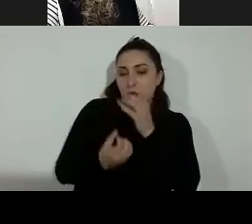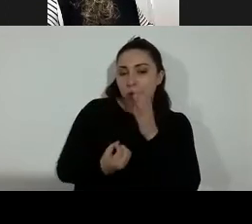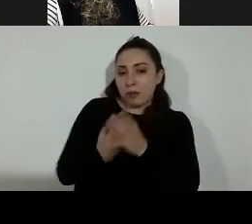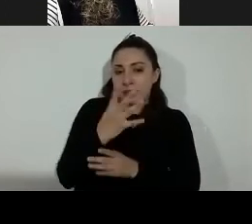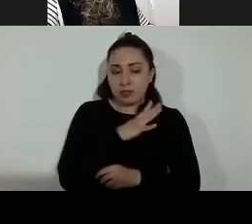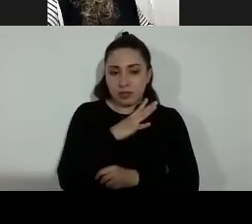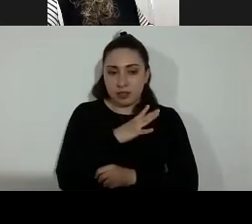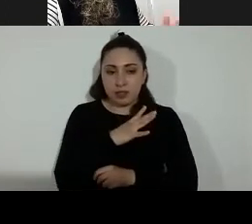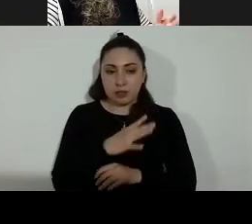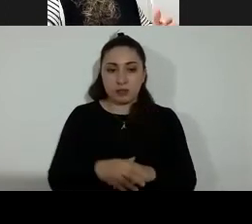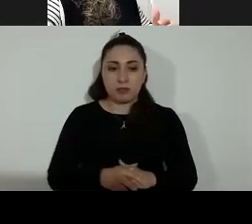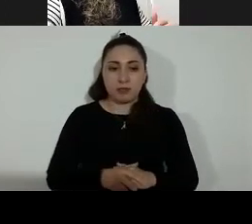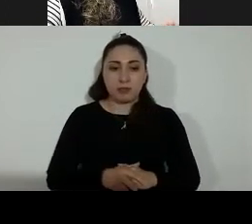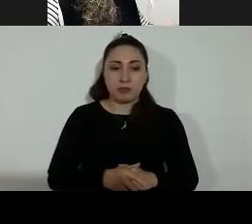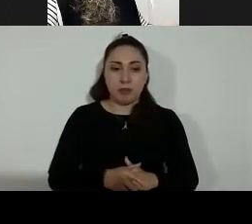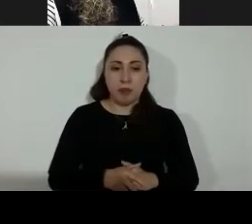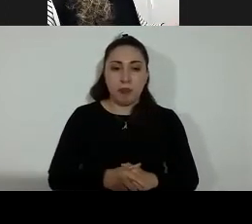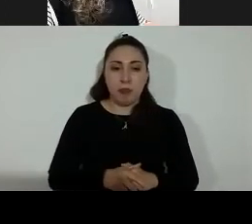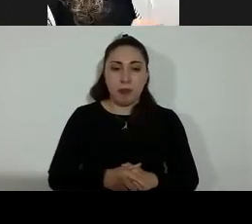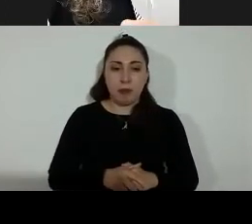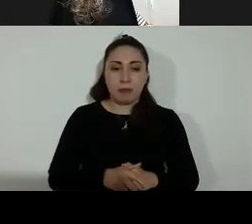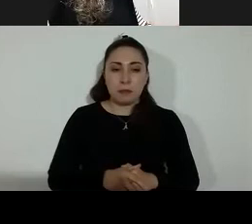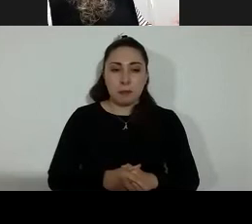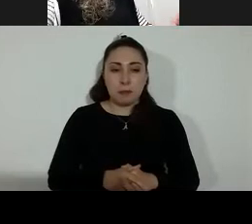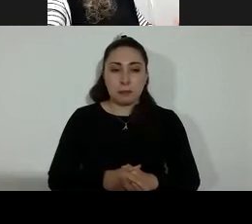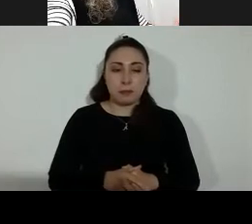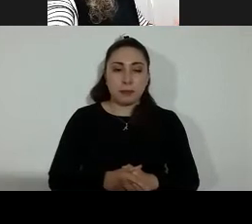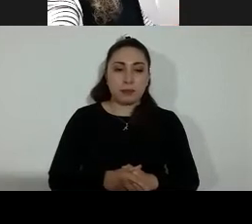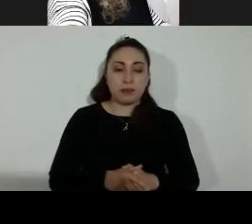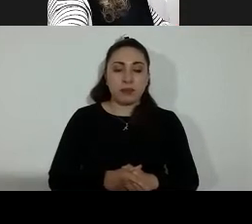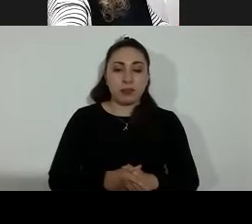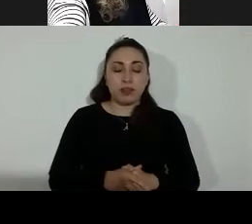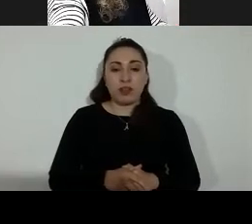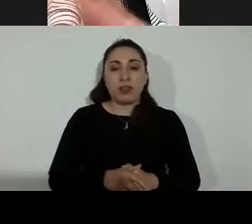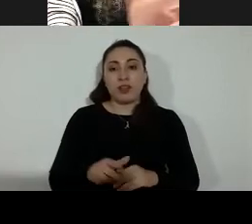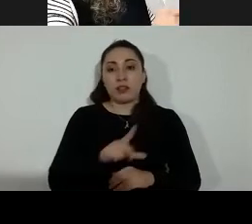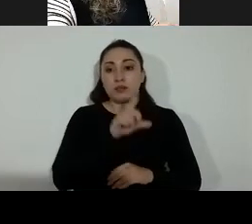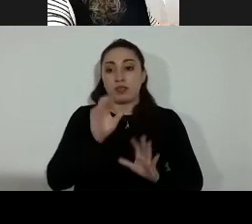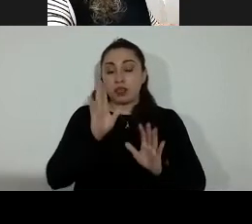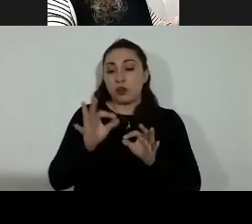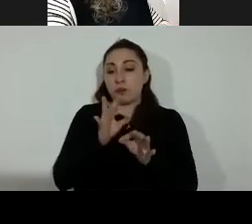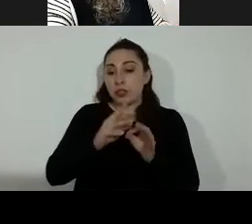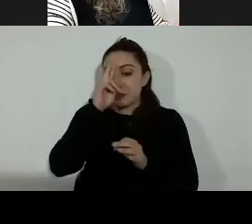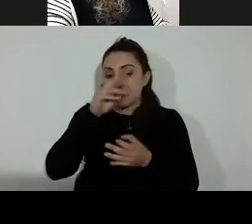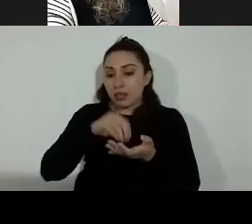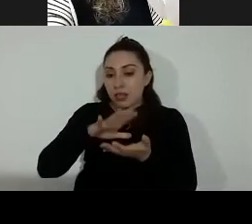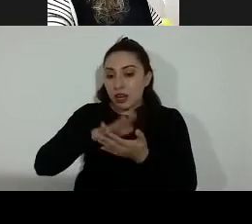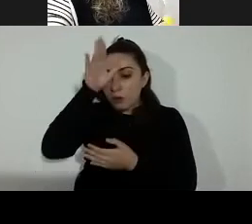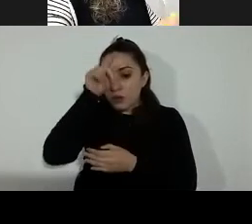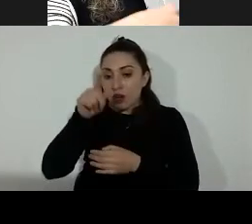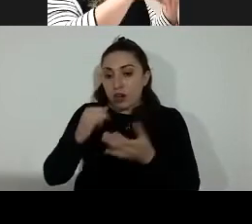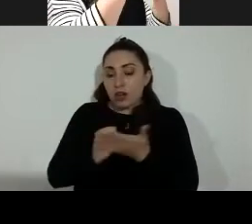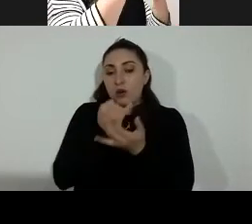modificación a la misma ley posterior al acuerdo de Jucopo y una vez sometido a consideración del